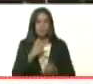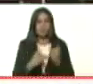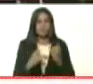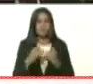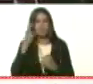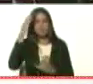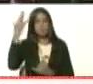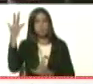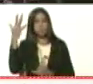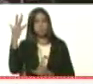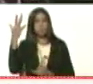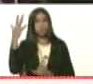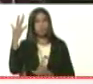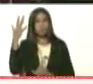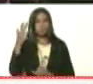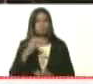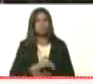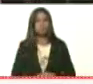platónicos,